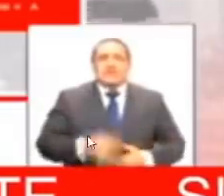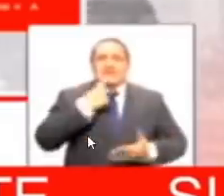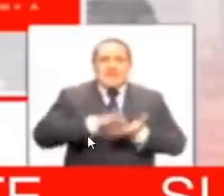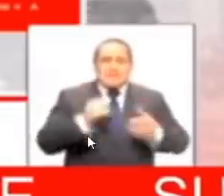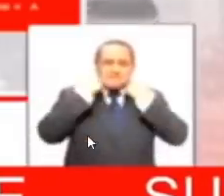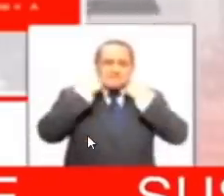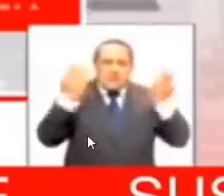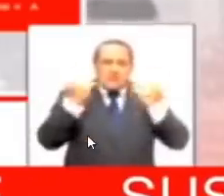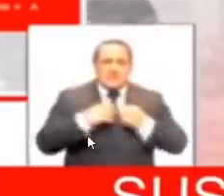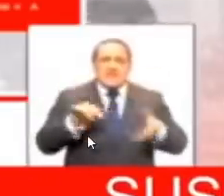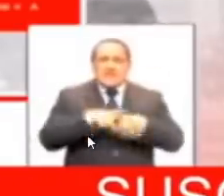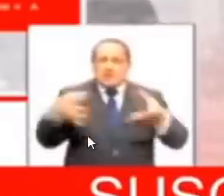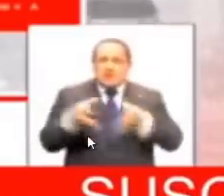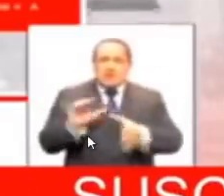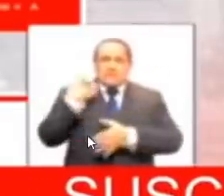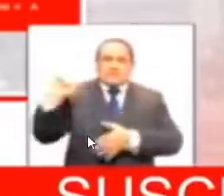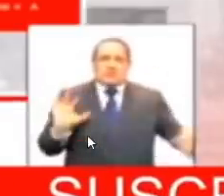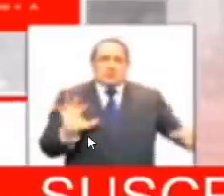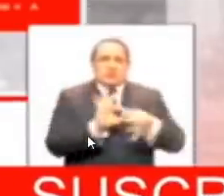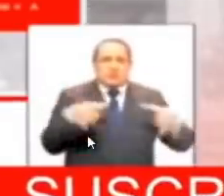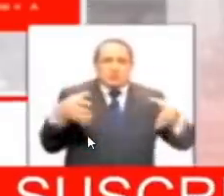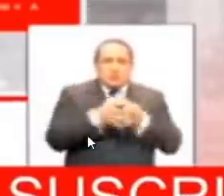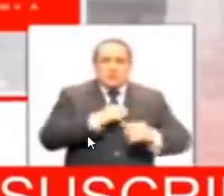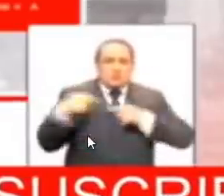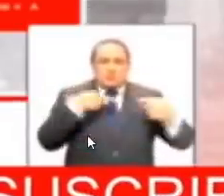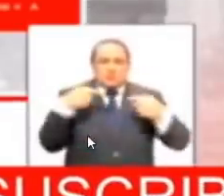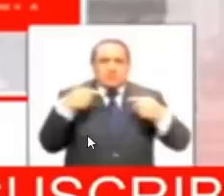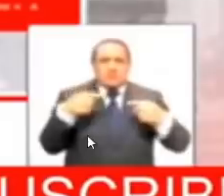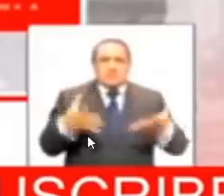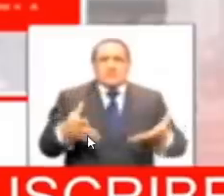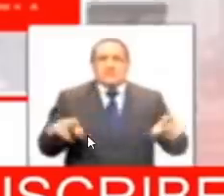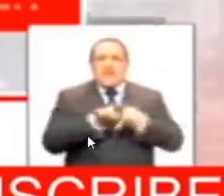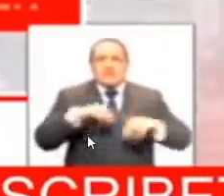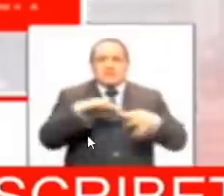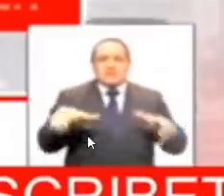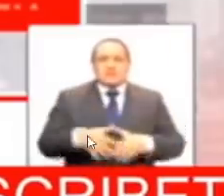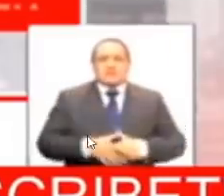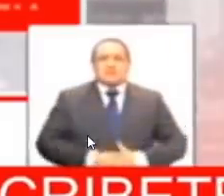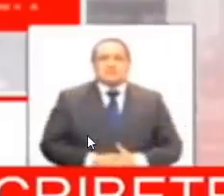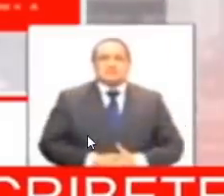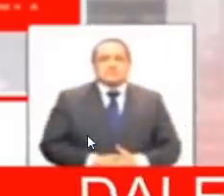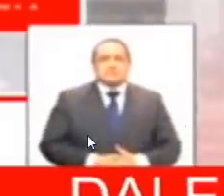¡Qué vergüenza que la izquierda se haya alineado, la izquierda combativa, con los...